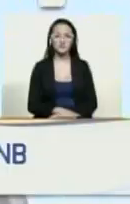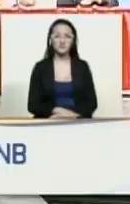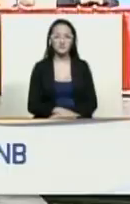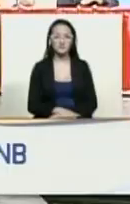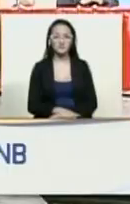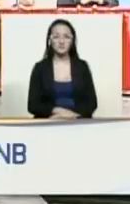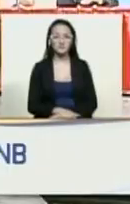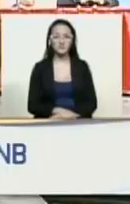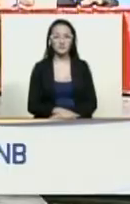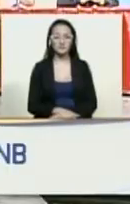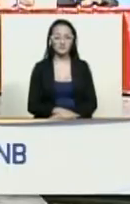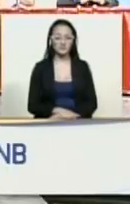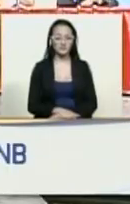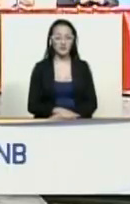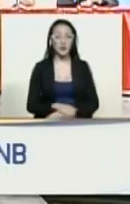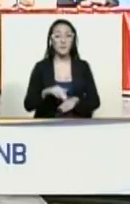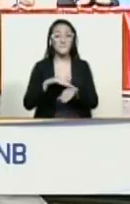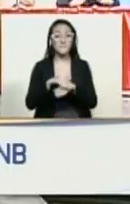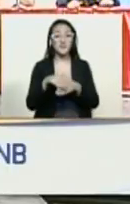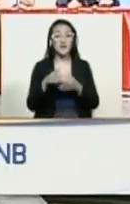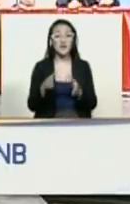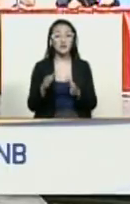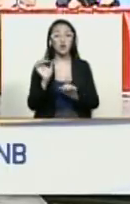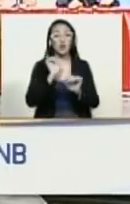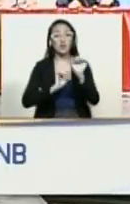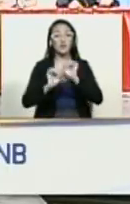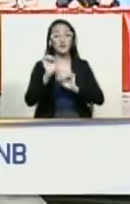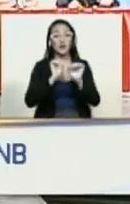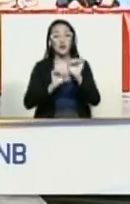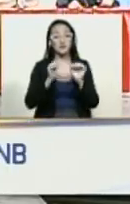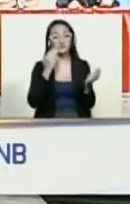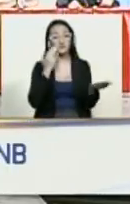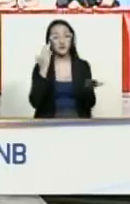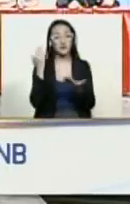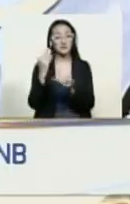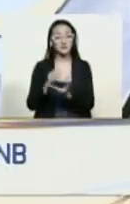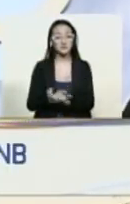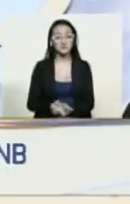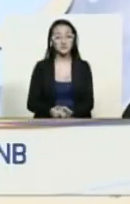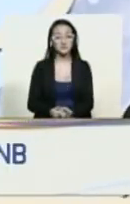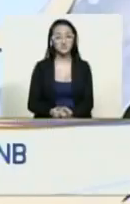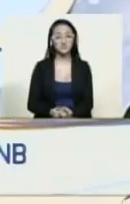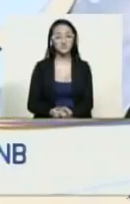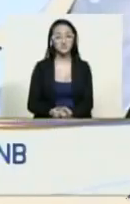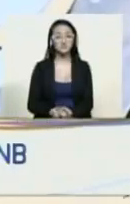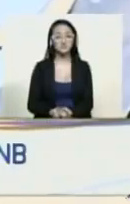al ministro del Poder Popular de la Defensa, general en jefe, Vladimir Padrino,